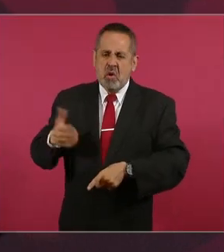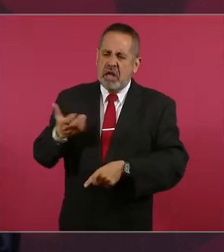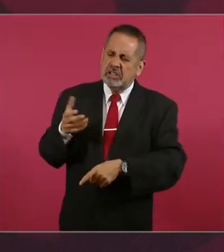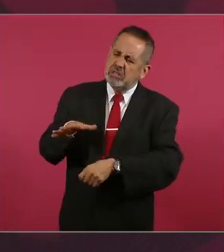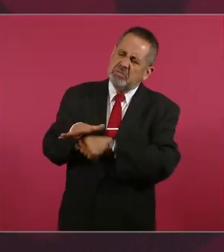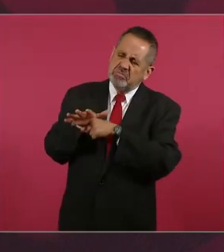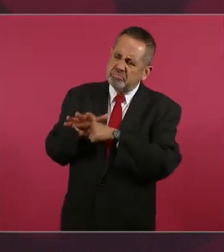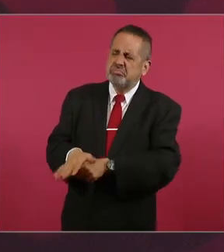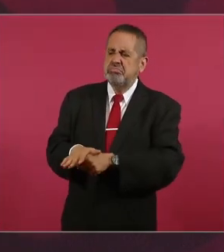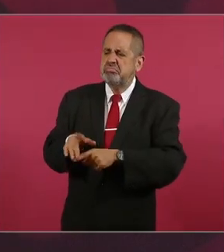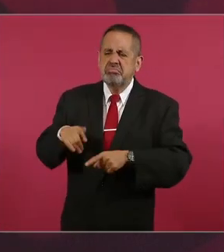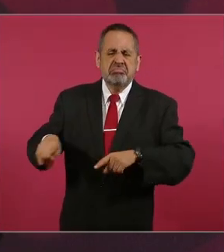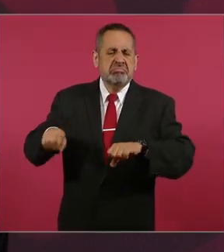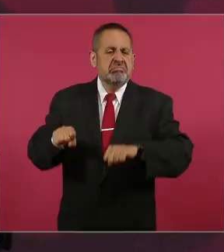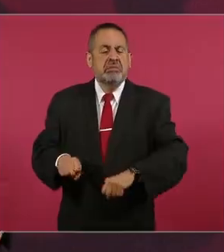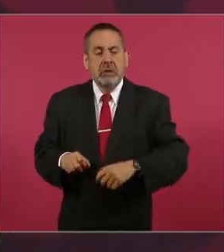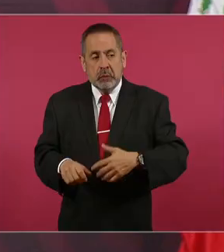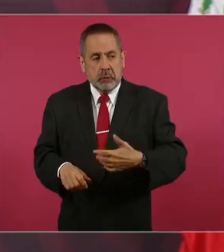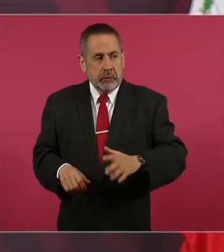se